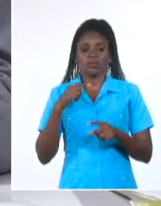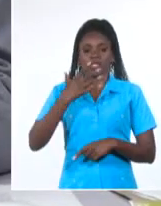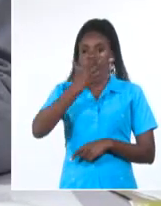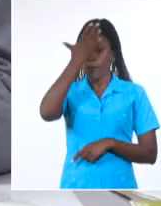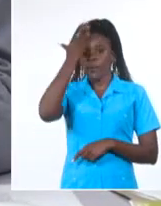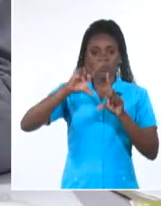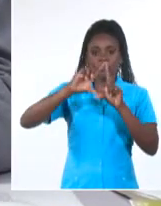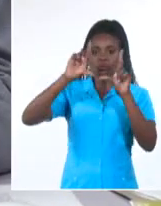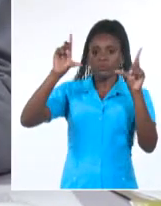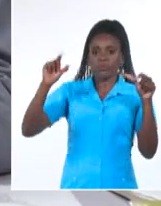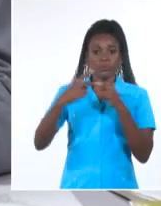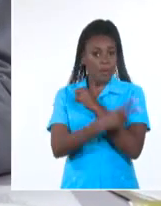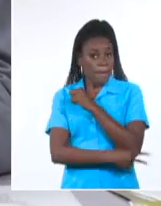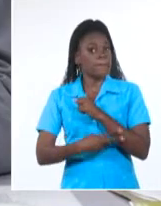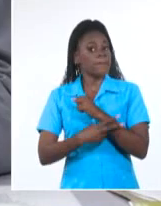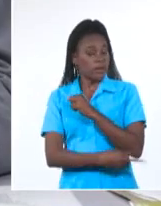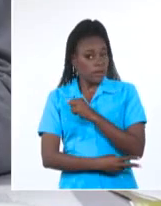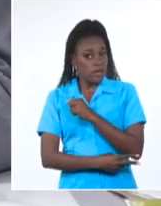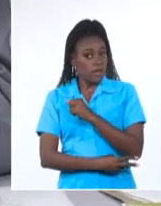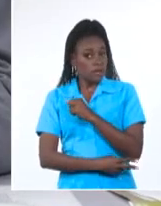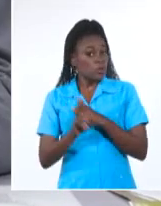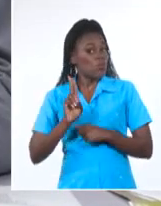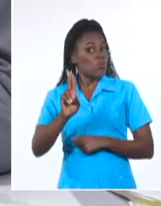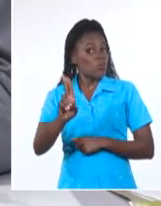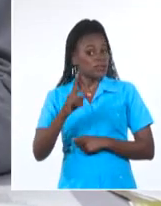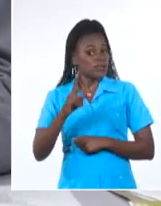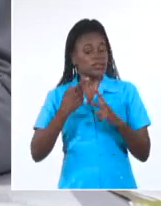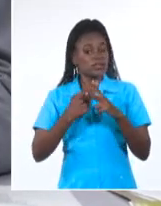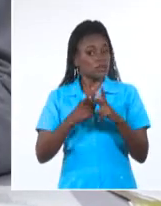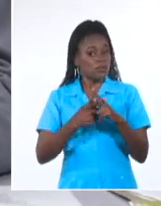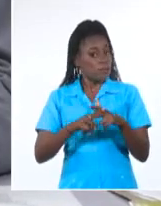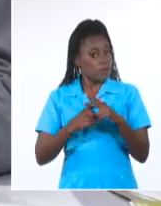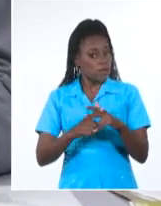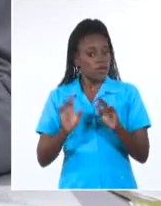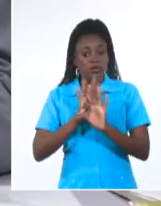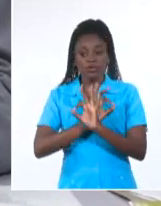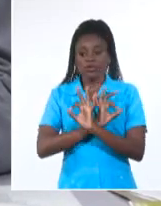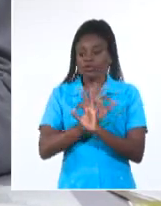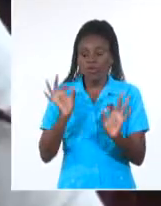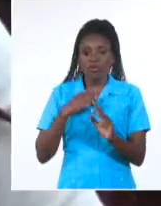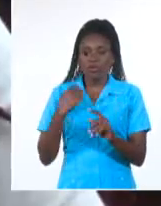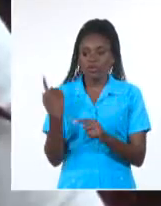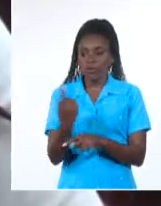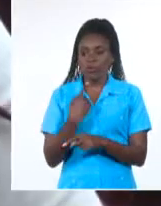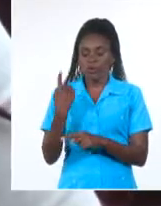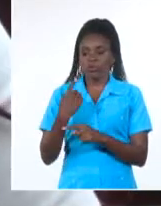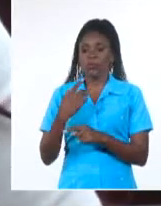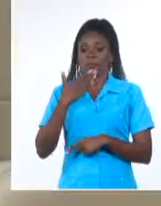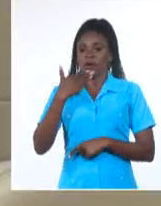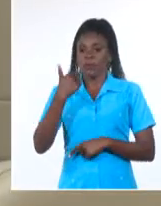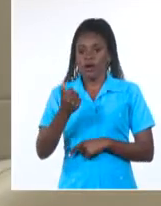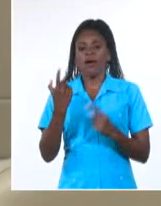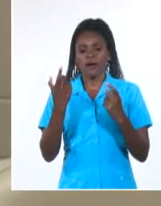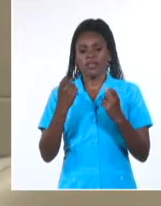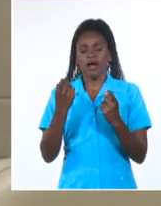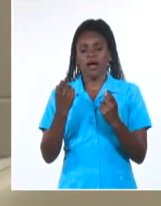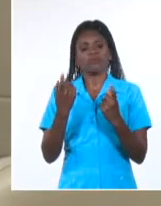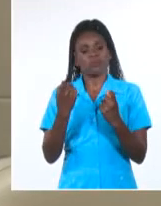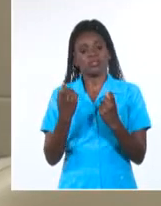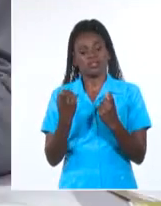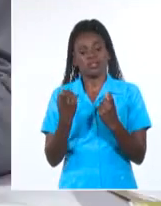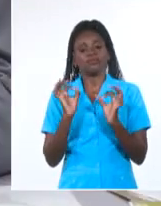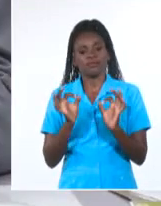país, alerto en eso también. Todo lo que hemos hecho, que supuestamente es para mejor, es verdad que falta recursos, es verdad que